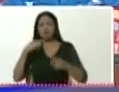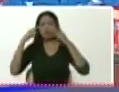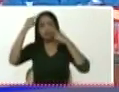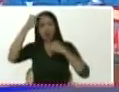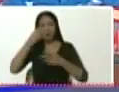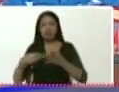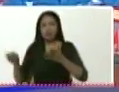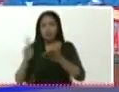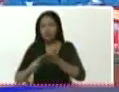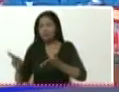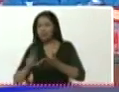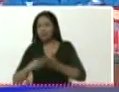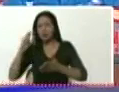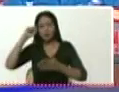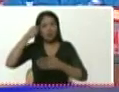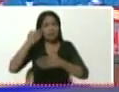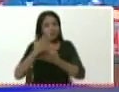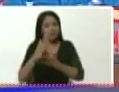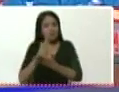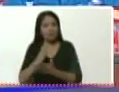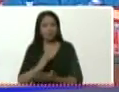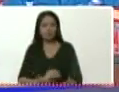Chávez recordaba siempre: